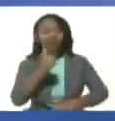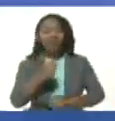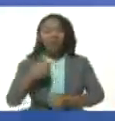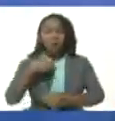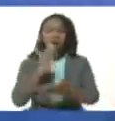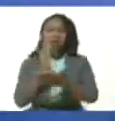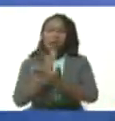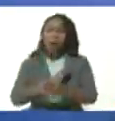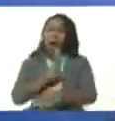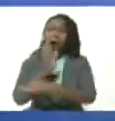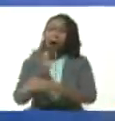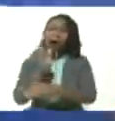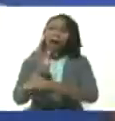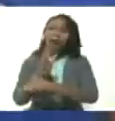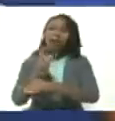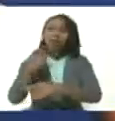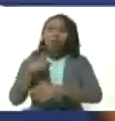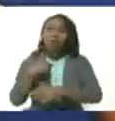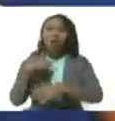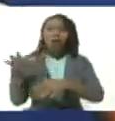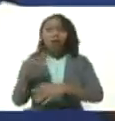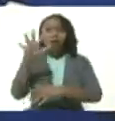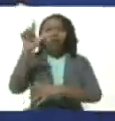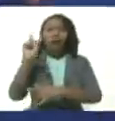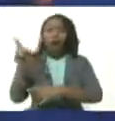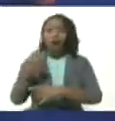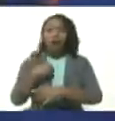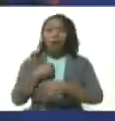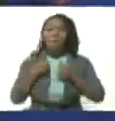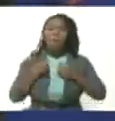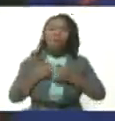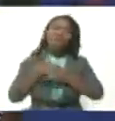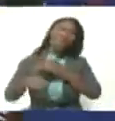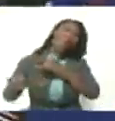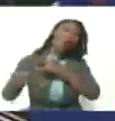Sí. Haceme mi despojo ahí. Ah, no.